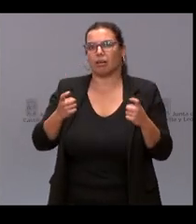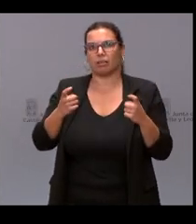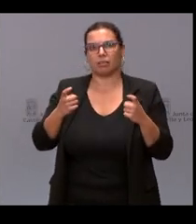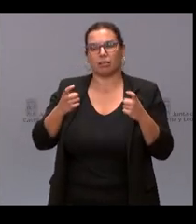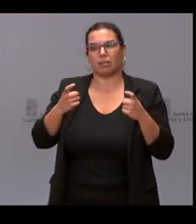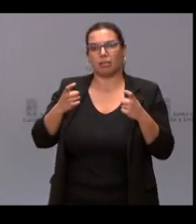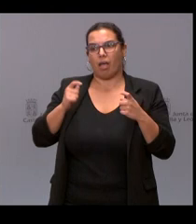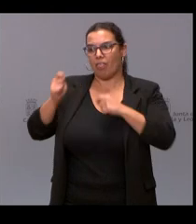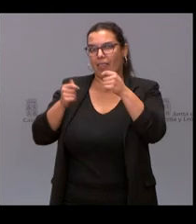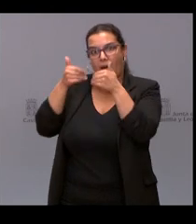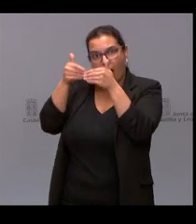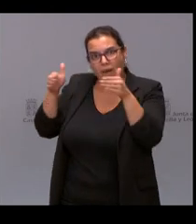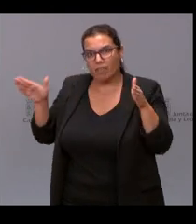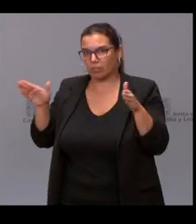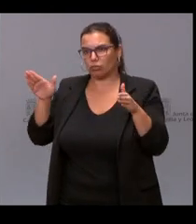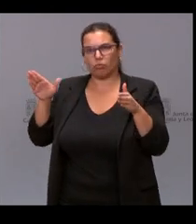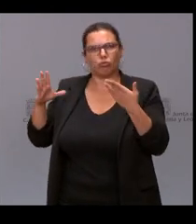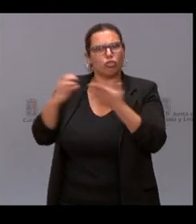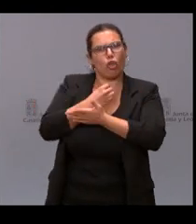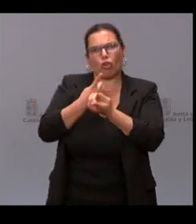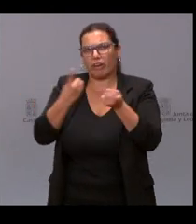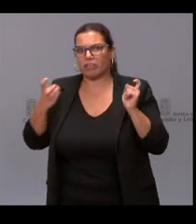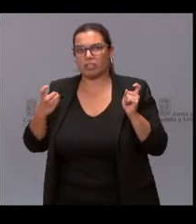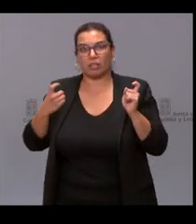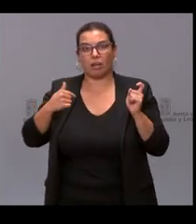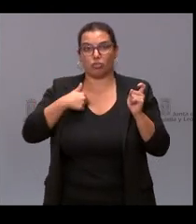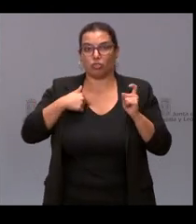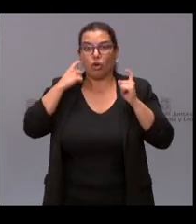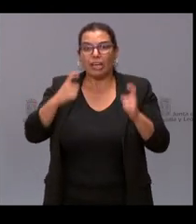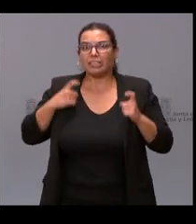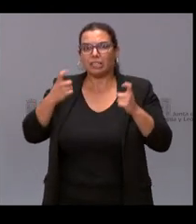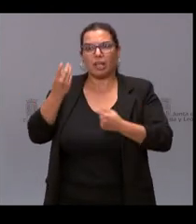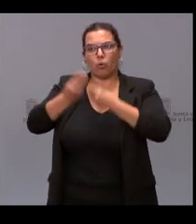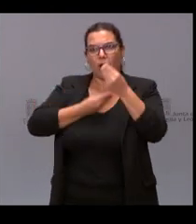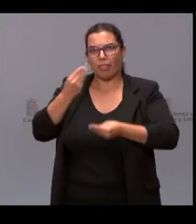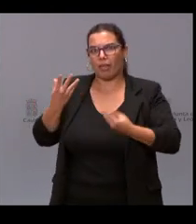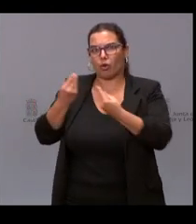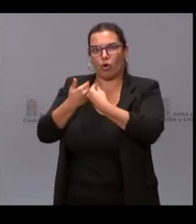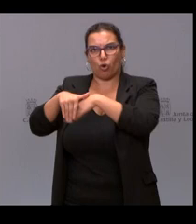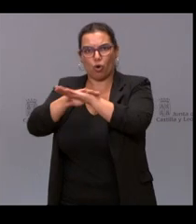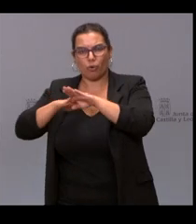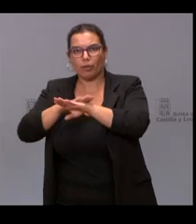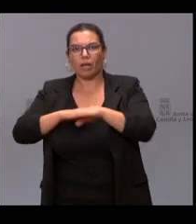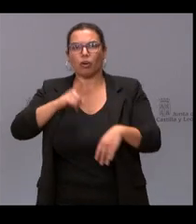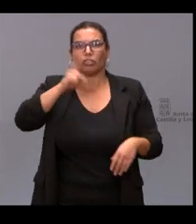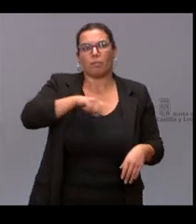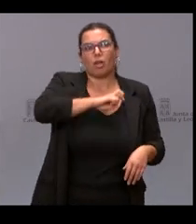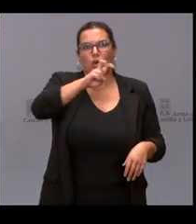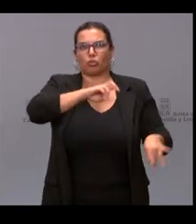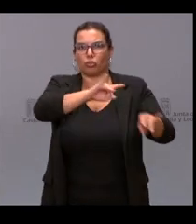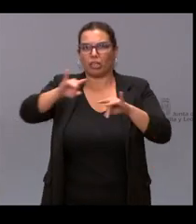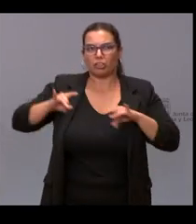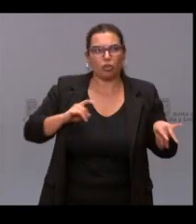abriros las puertas que sean necesarias. Lo he intentado hacer con el Gobierno de España, Lo haré con otros territorios, con